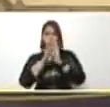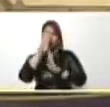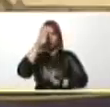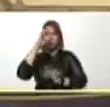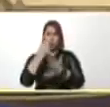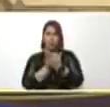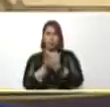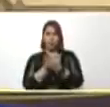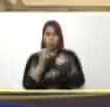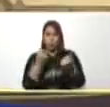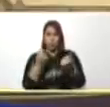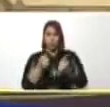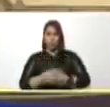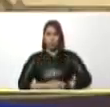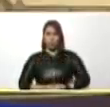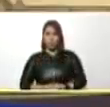económico.